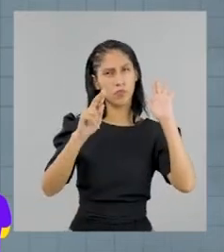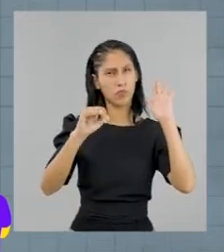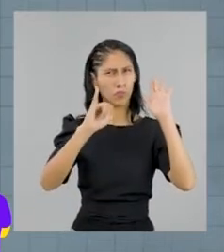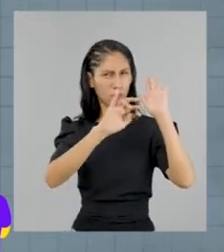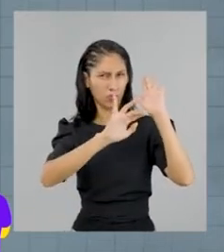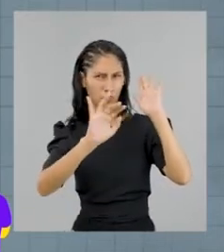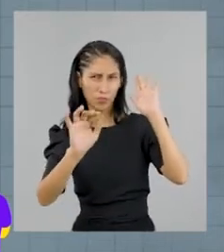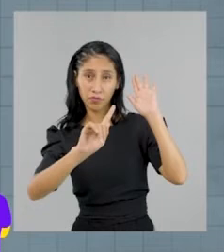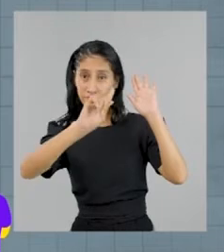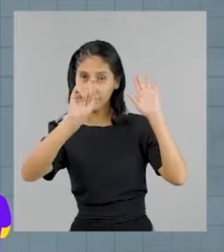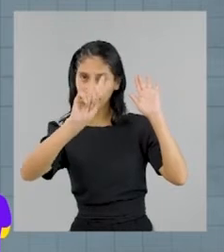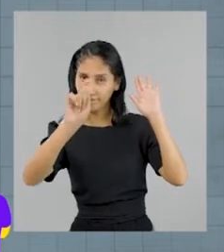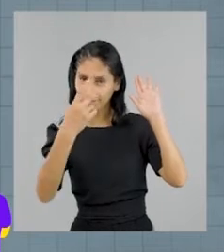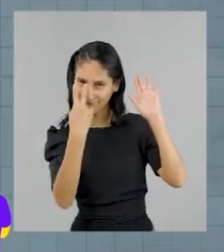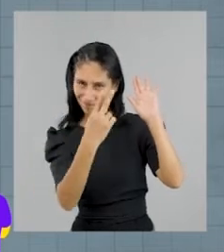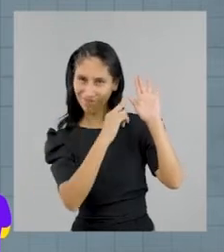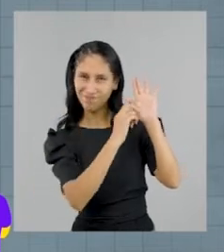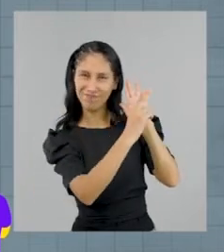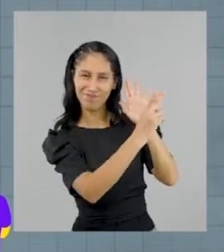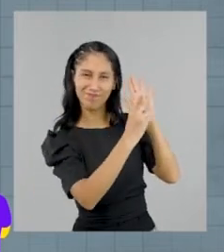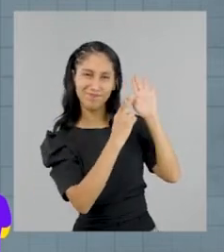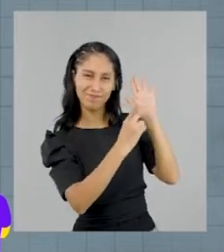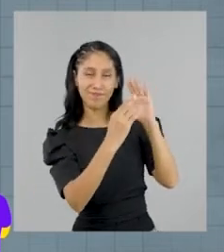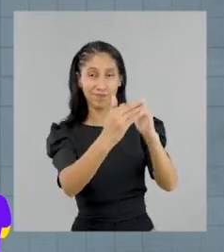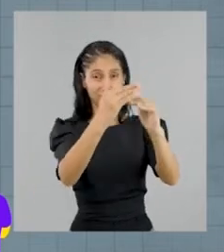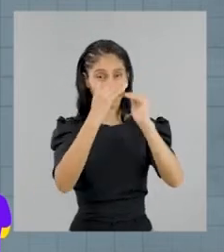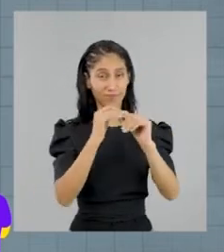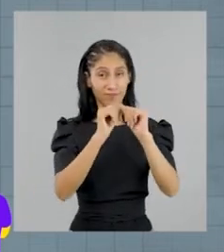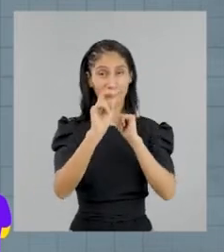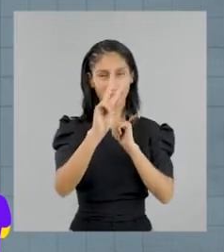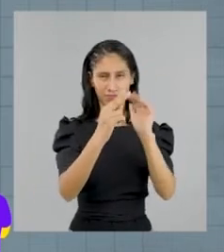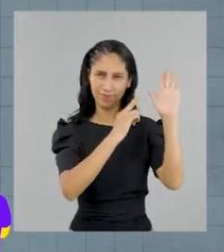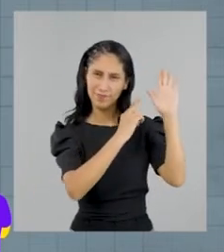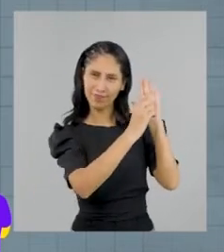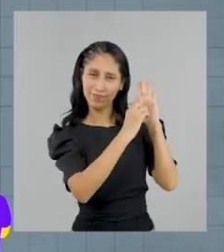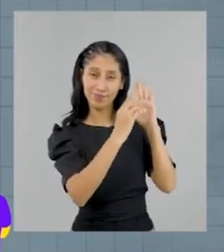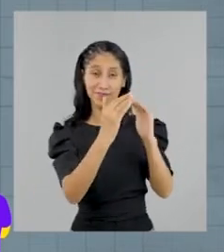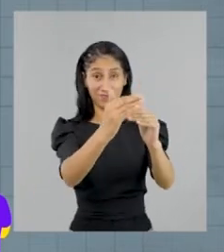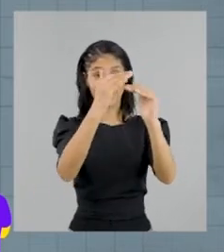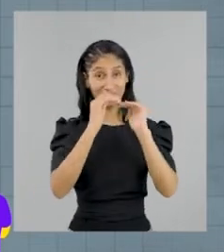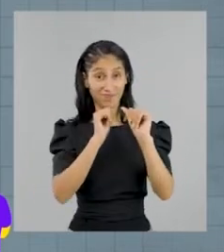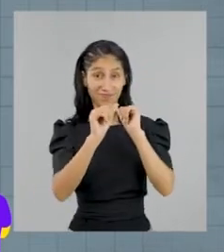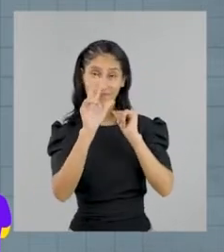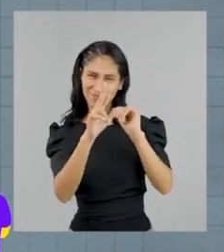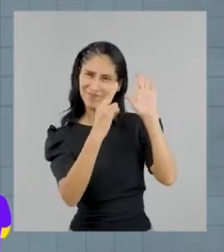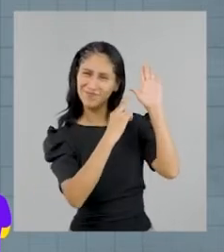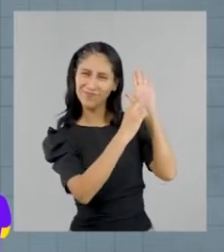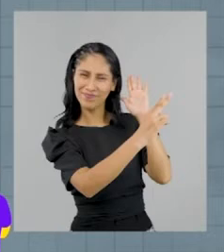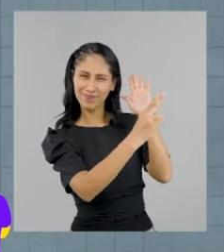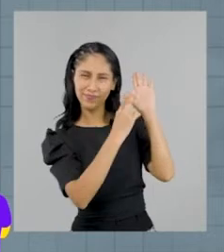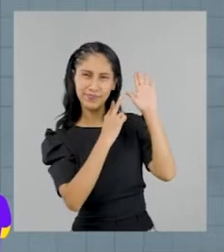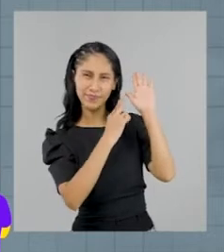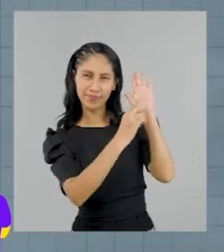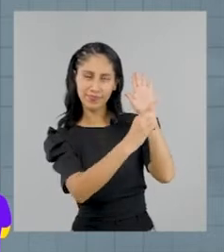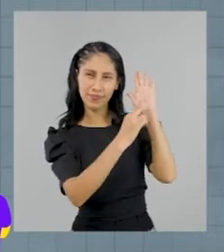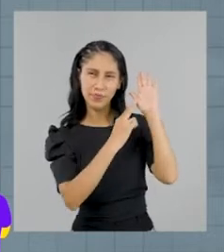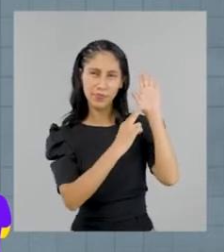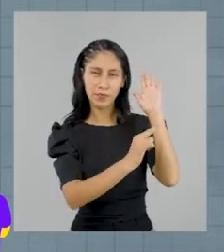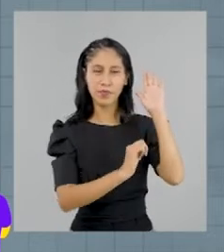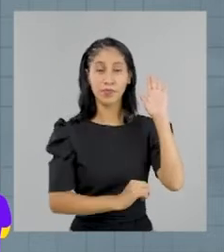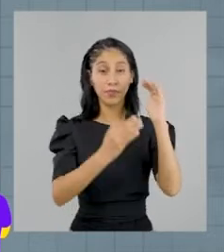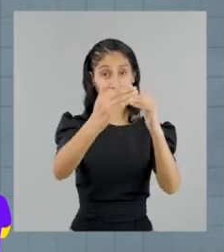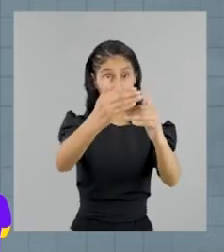trigonométrica? ¿Cómo se representa y analiza una función trigonométrica? ¿Cómo se determina el dominio y rango